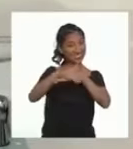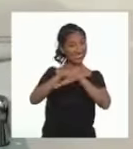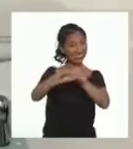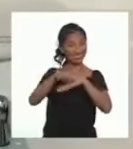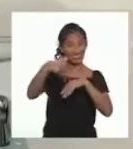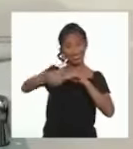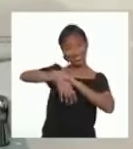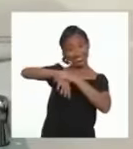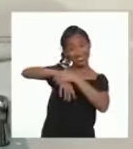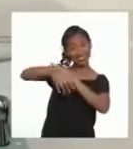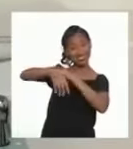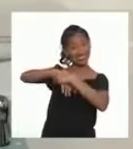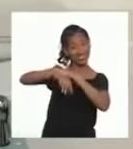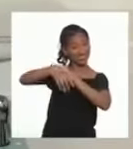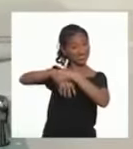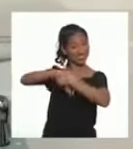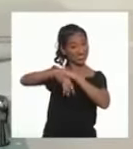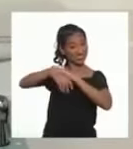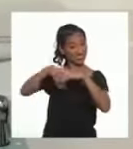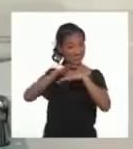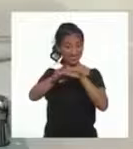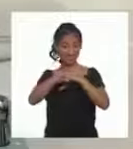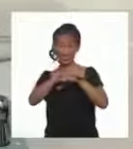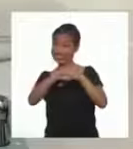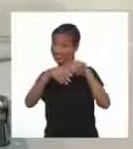y el otro dorso.